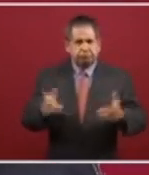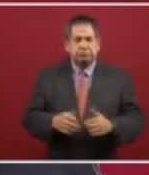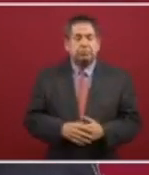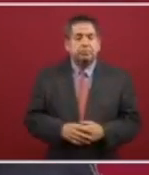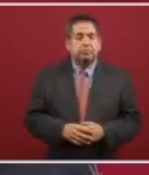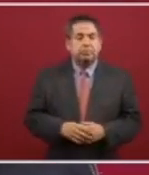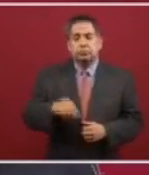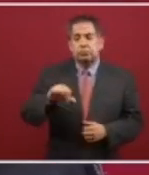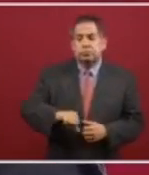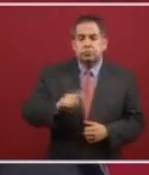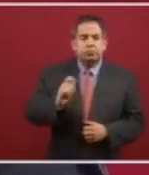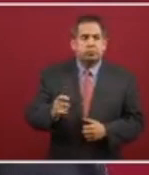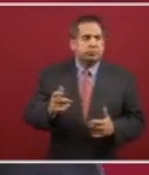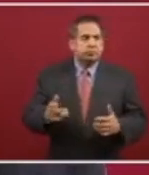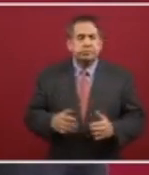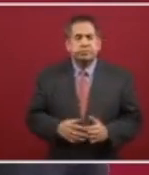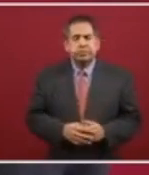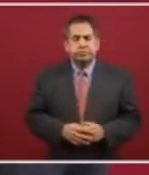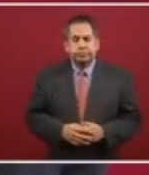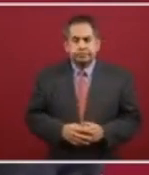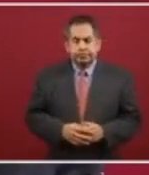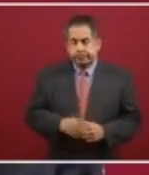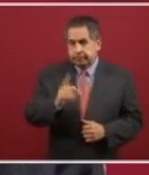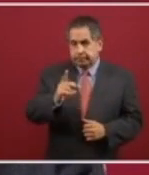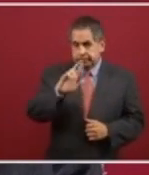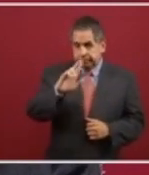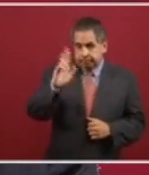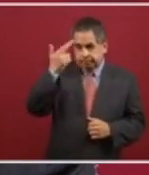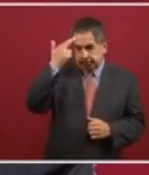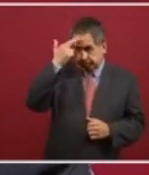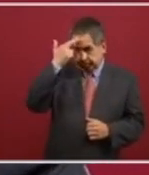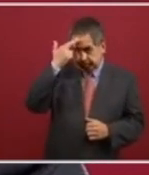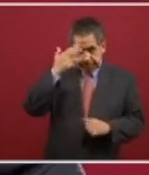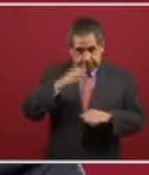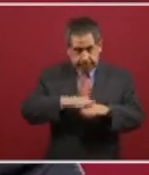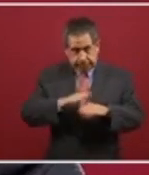Hoy nada más recordar que